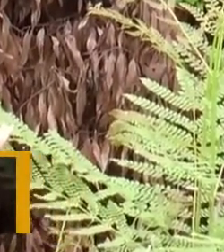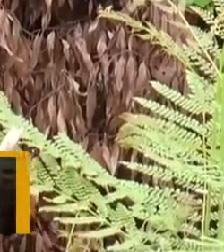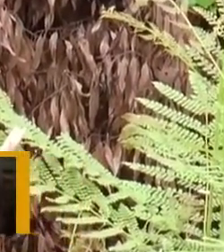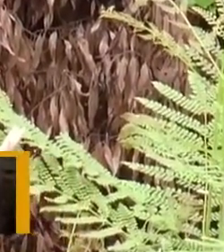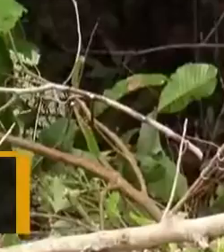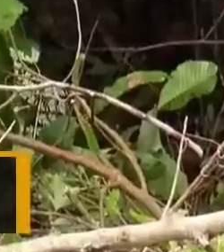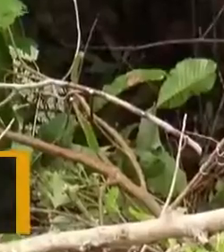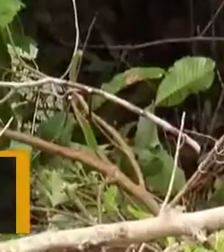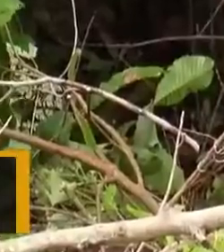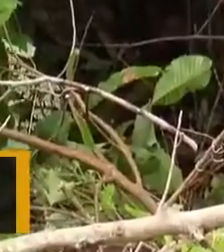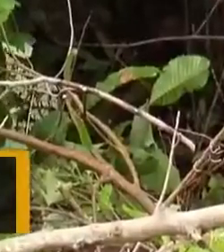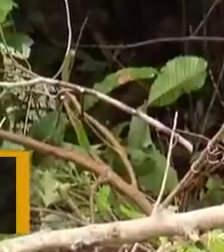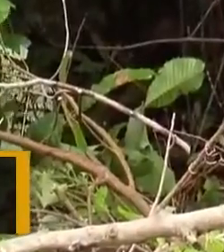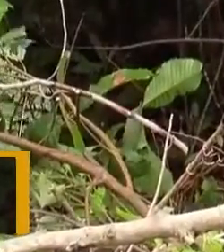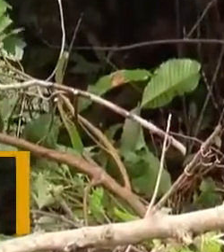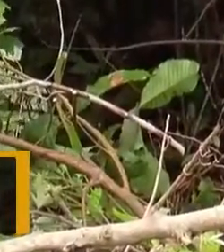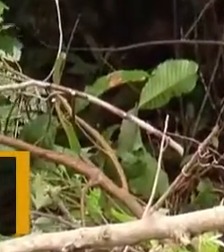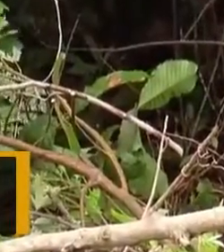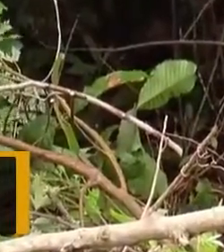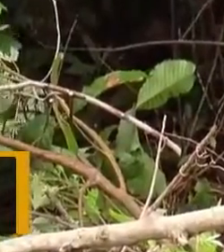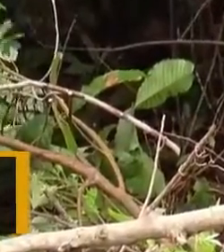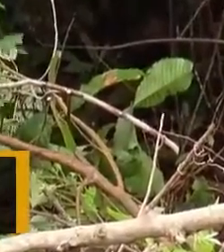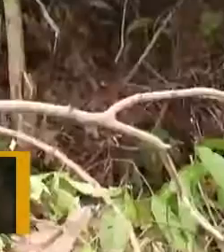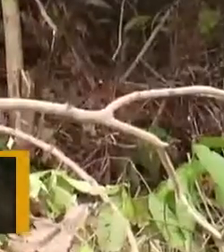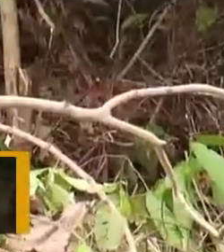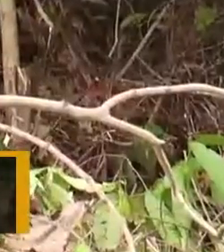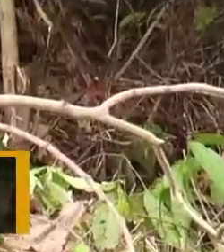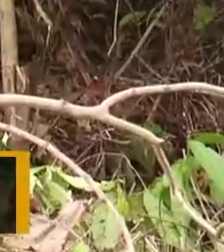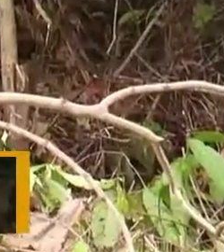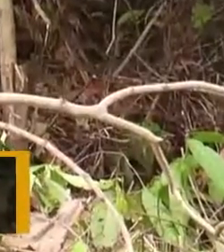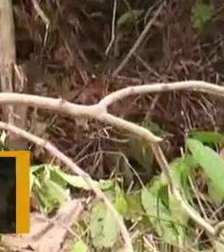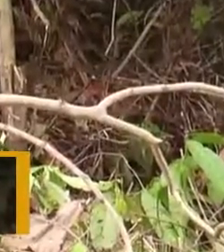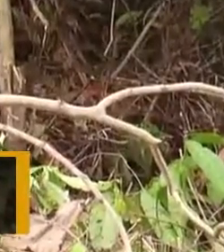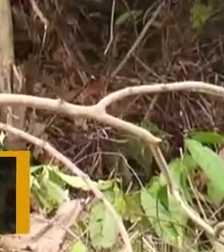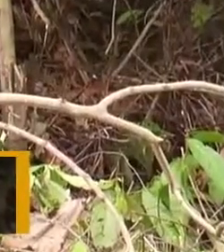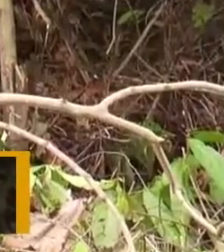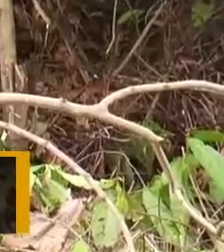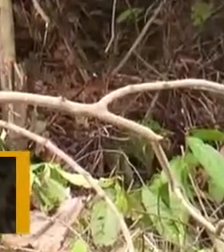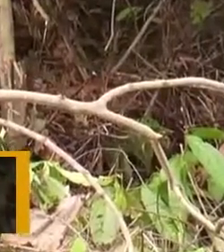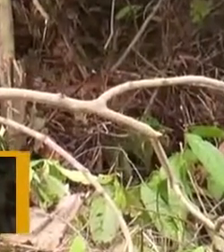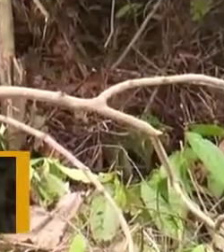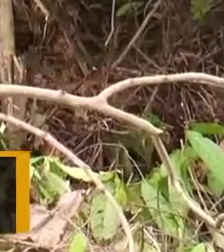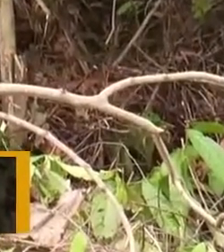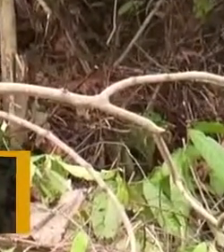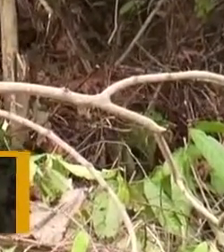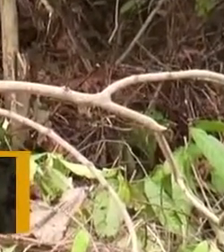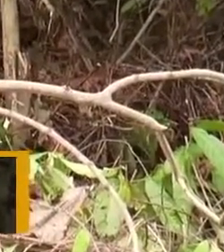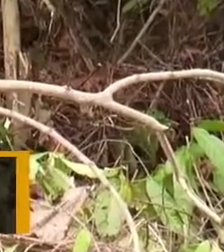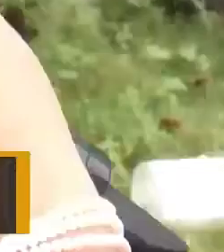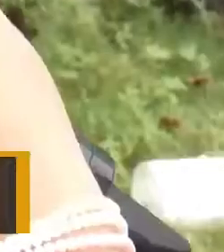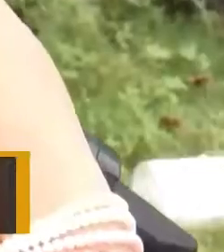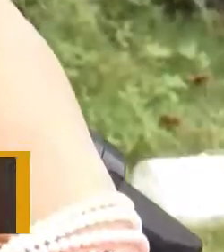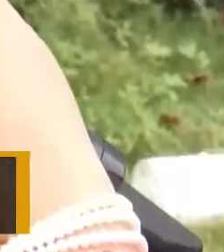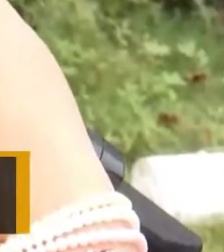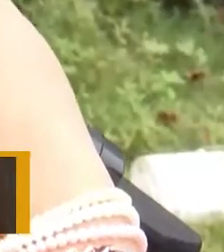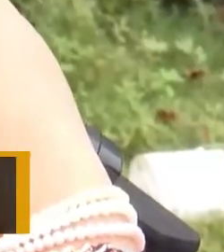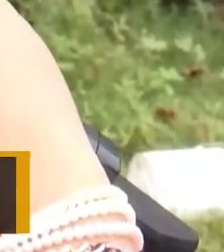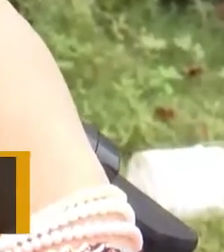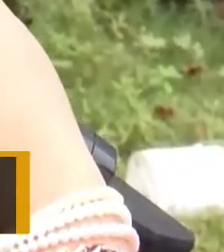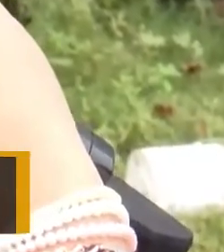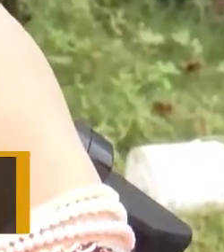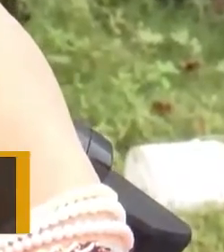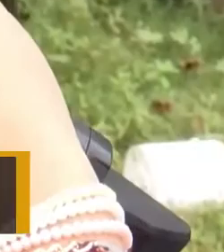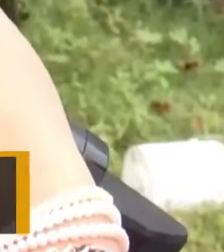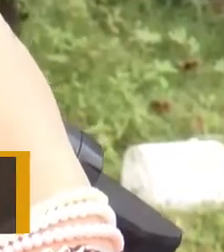hablar, viene Yariguías, también nos toca hablar con ellos para que nos colaboren con otras lámparas más hacia el lado de allá, donde salen ellos, porque es que aquí